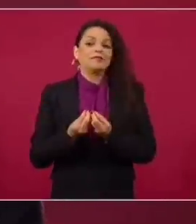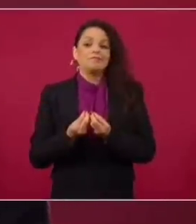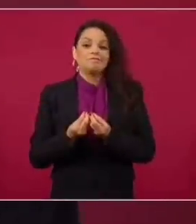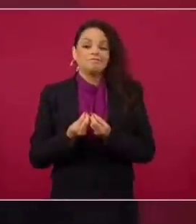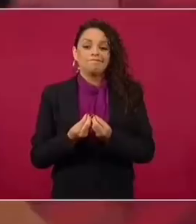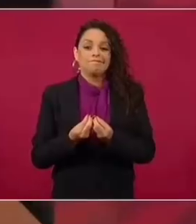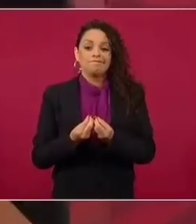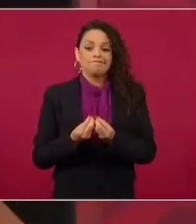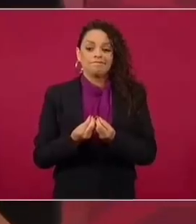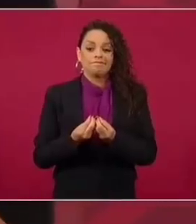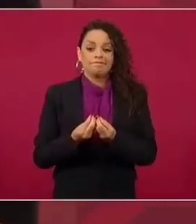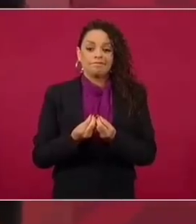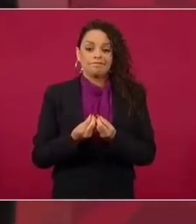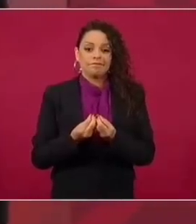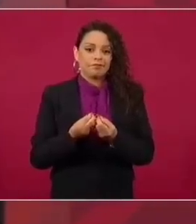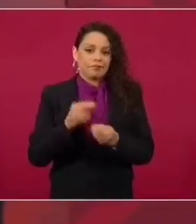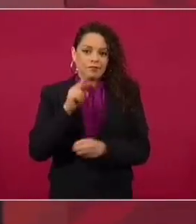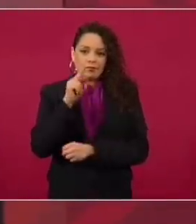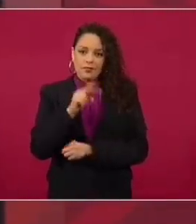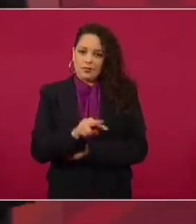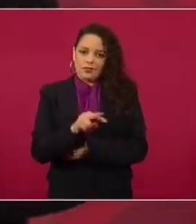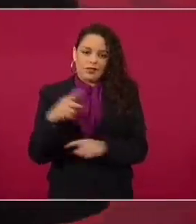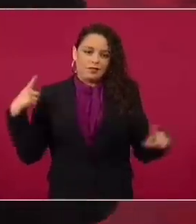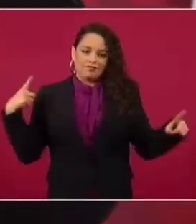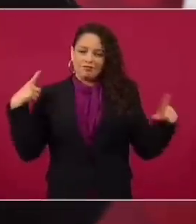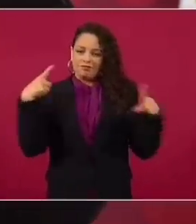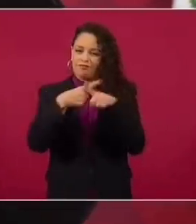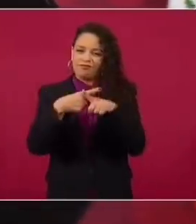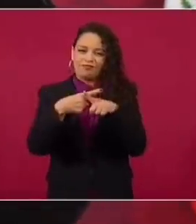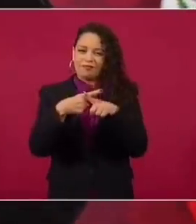pues, irregular completamente.